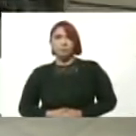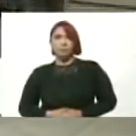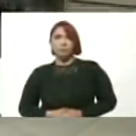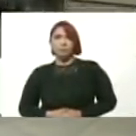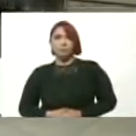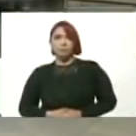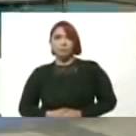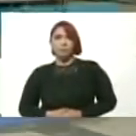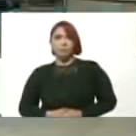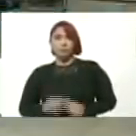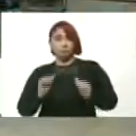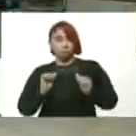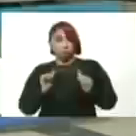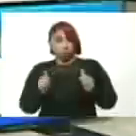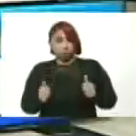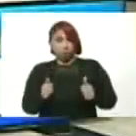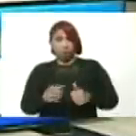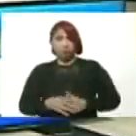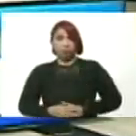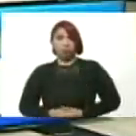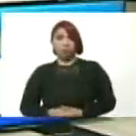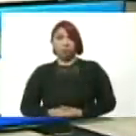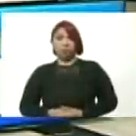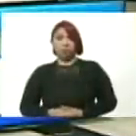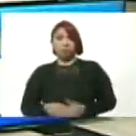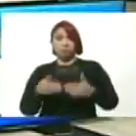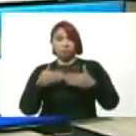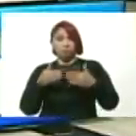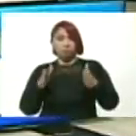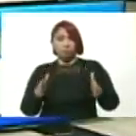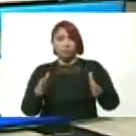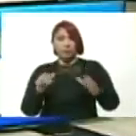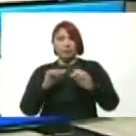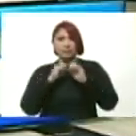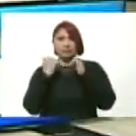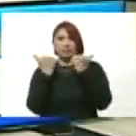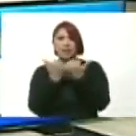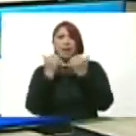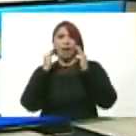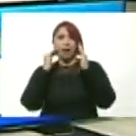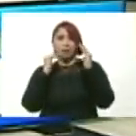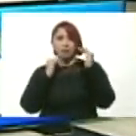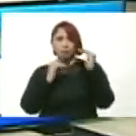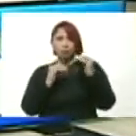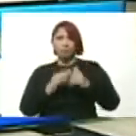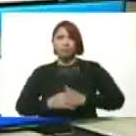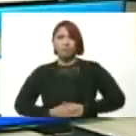vamos a proceder a la inauguración de una sala de atención